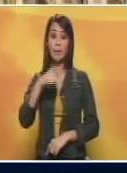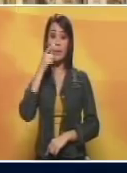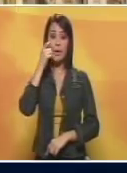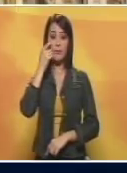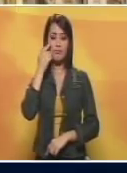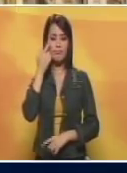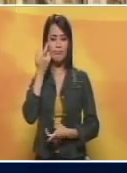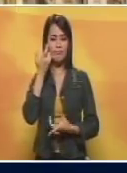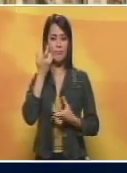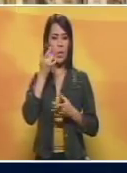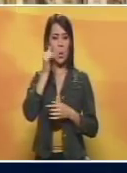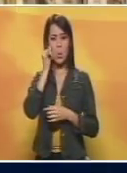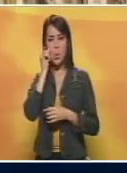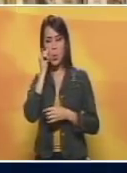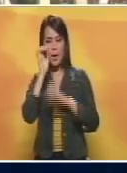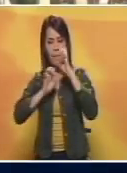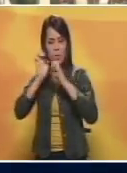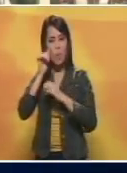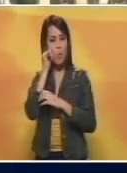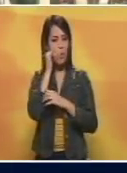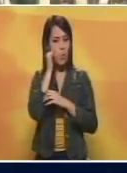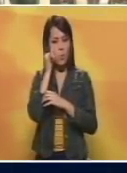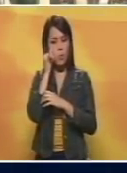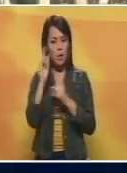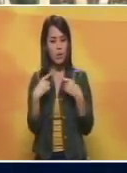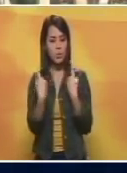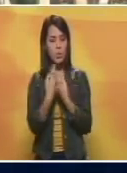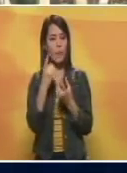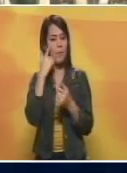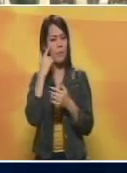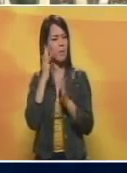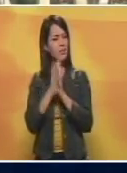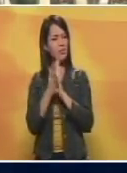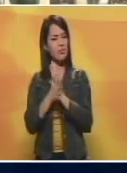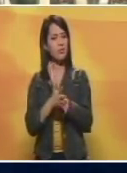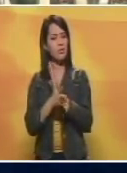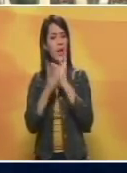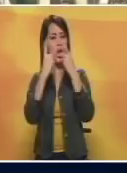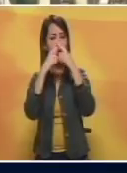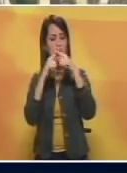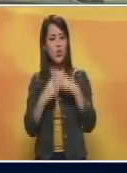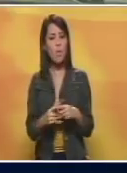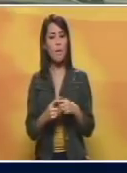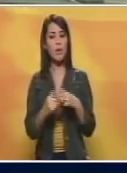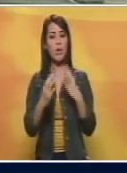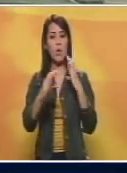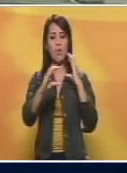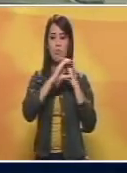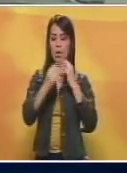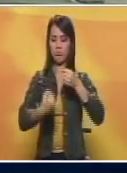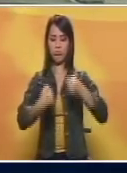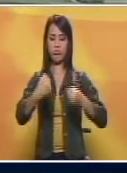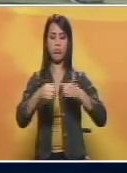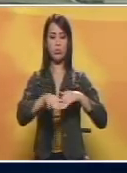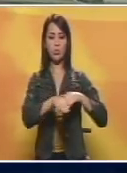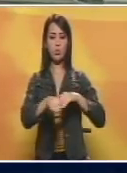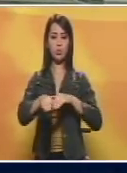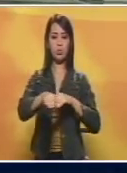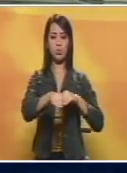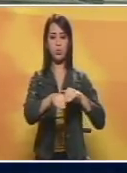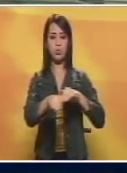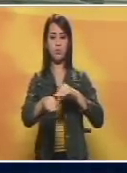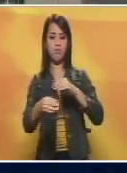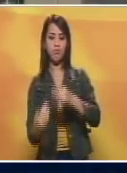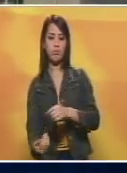las cámaras de seguridad en el puente morandi para conocer el número de vehículos que transitaban al momento del